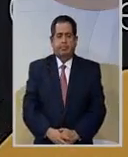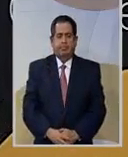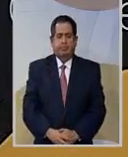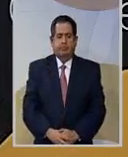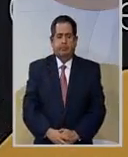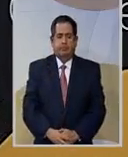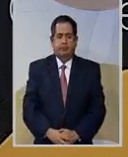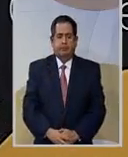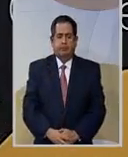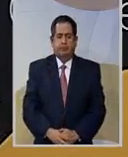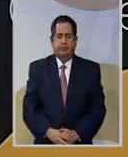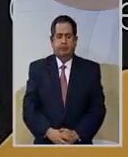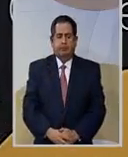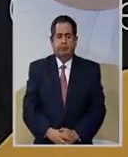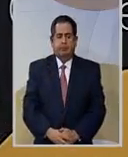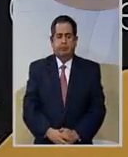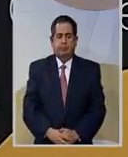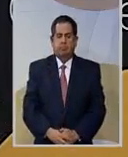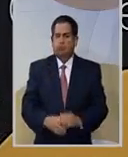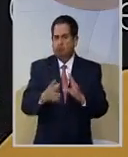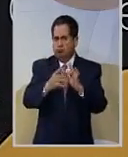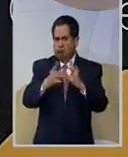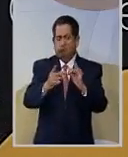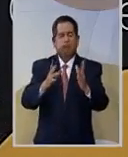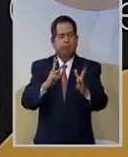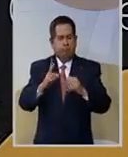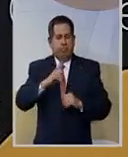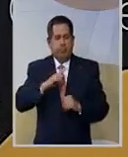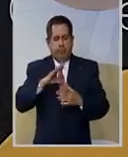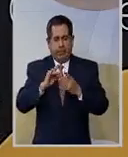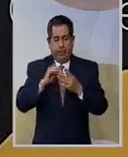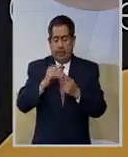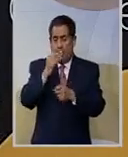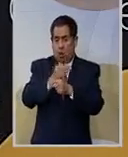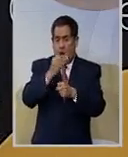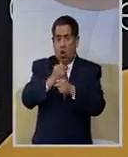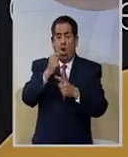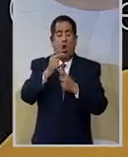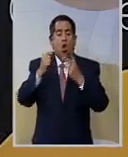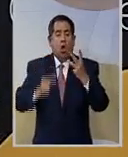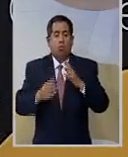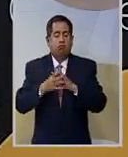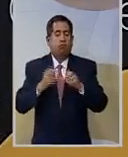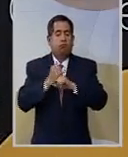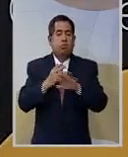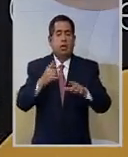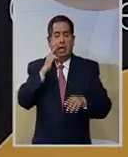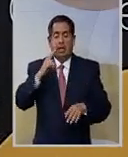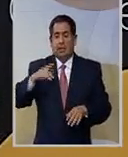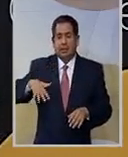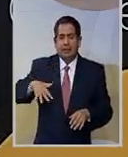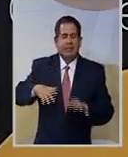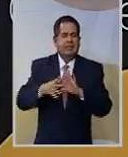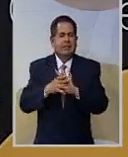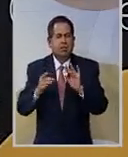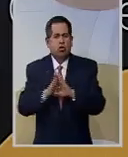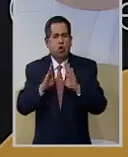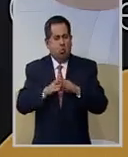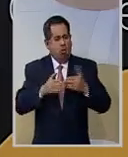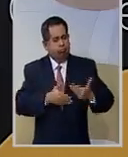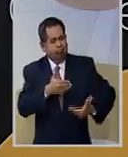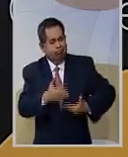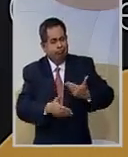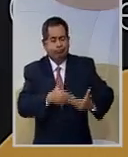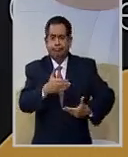Bueno, hay que mencionar también que dentro de esta información se informó cómo se desarrolló la apertura